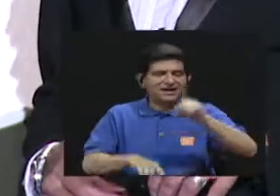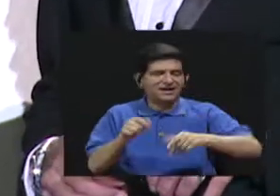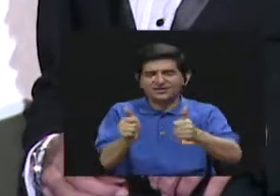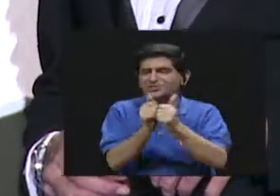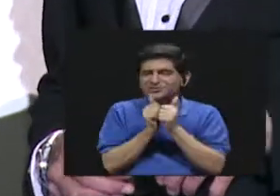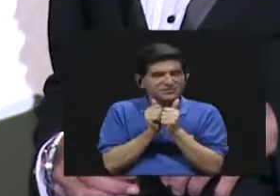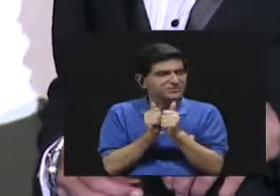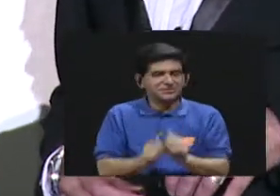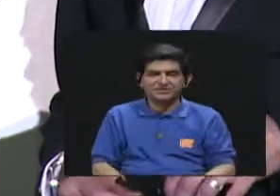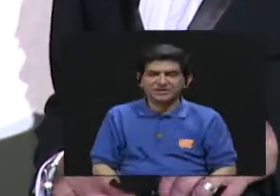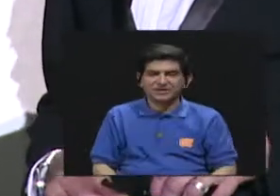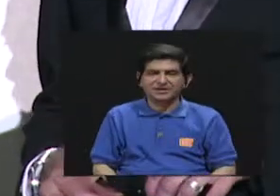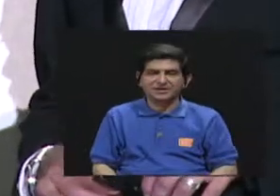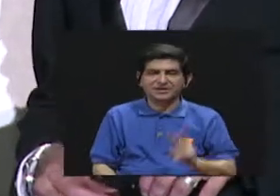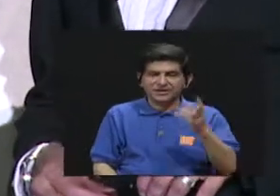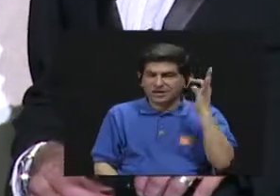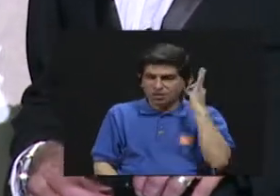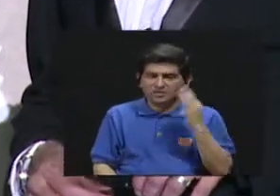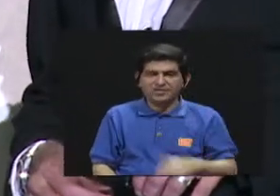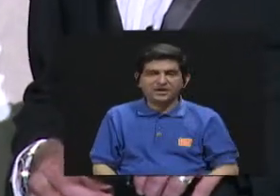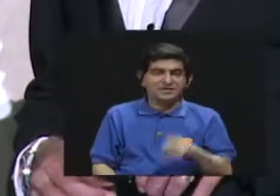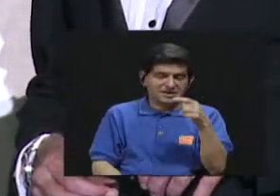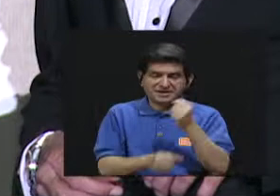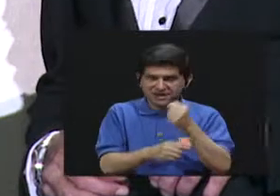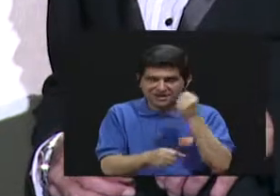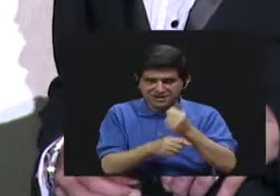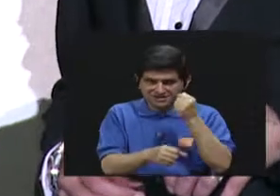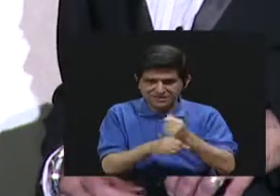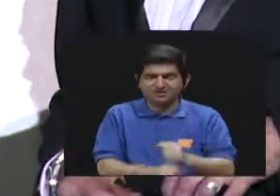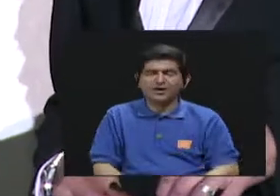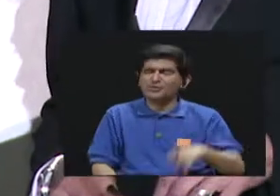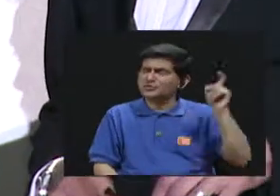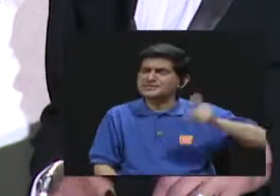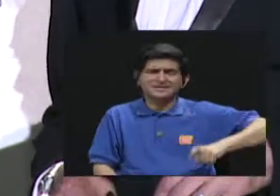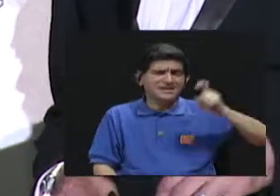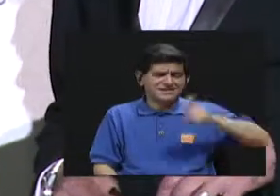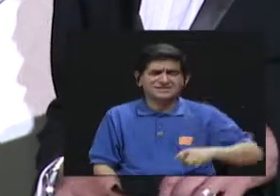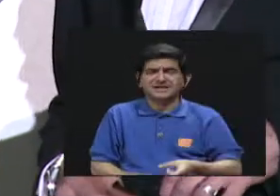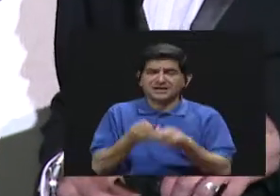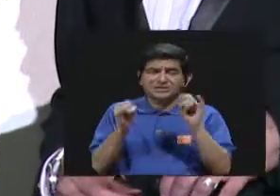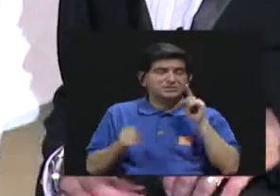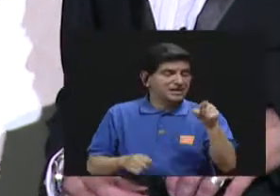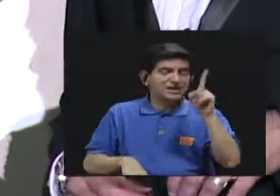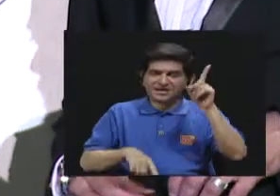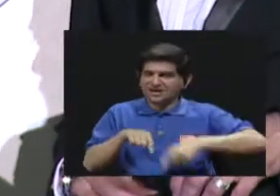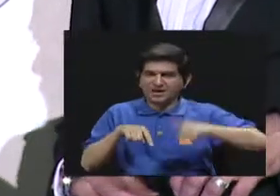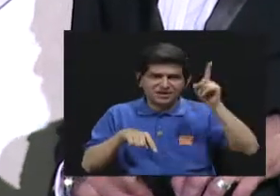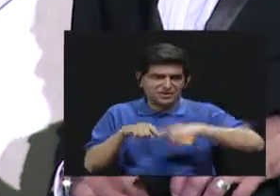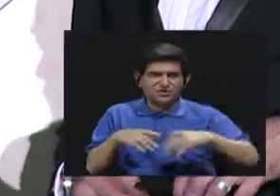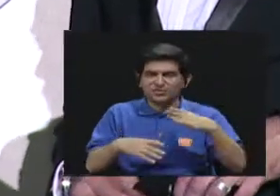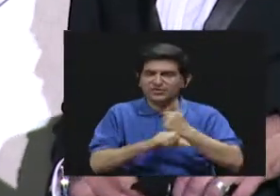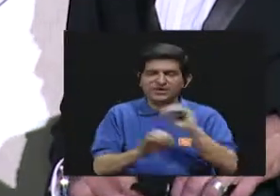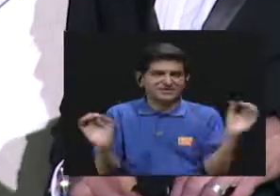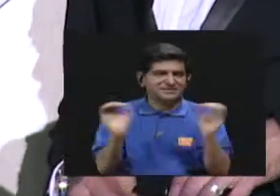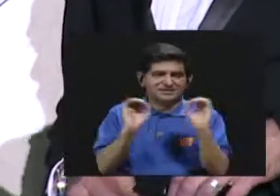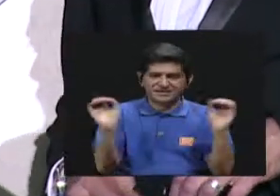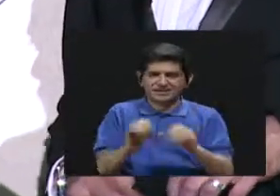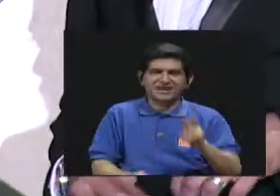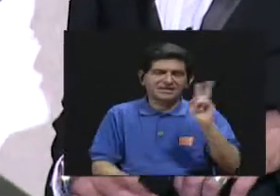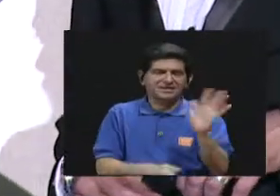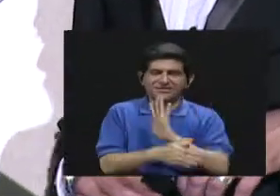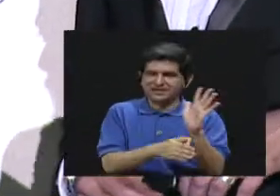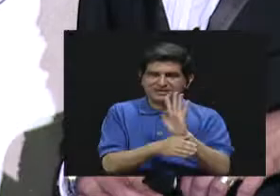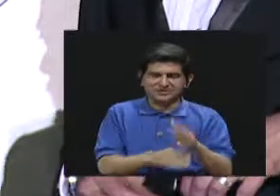Mi compañera de trabajo esencial, sin ella no sería posible ninguna de estas dos películas, ni hasta